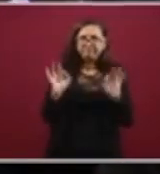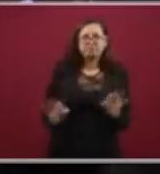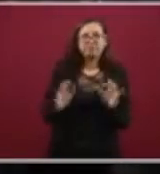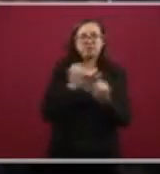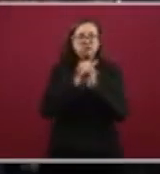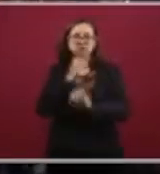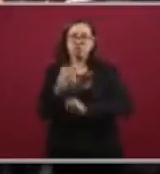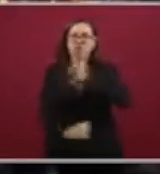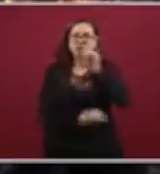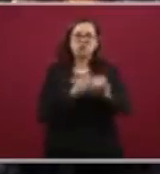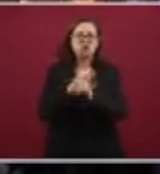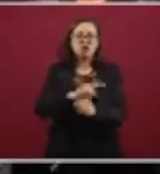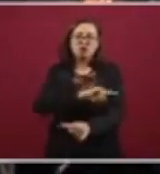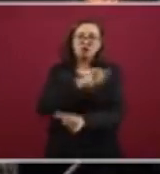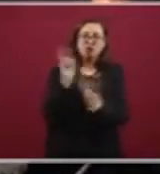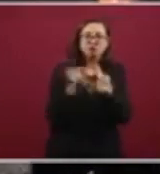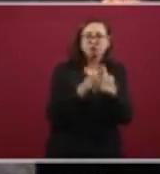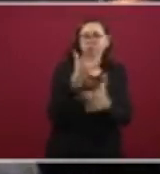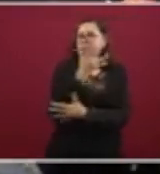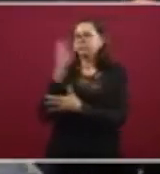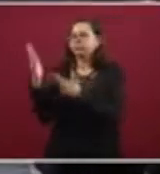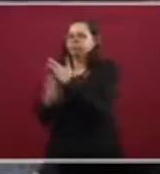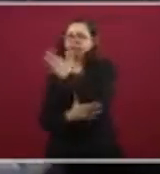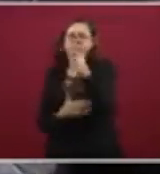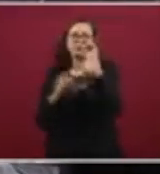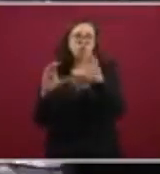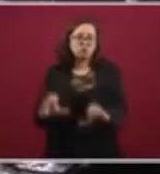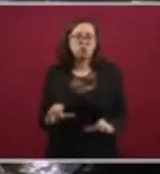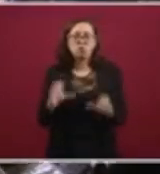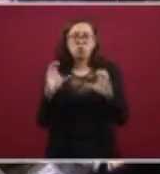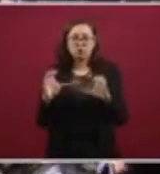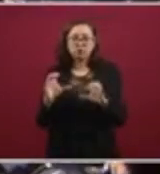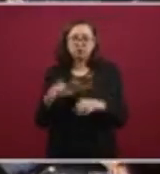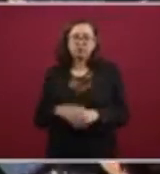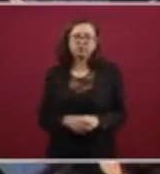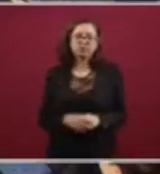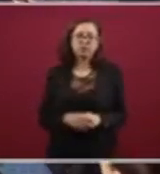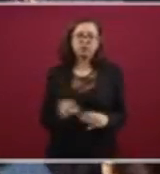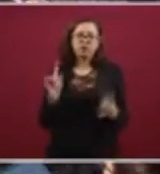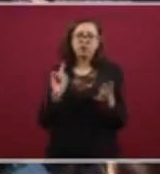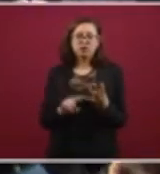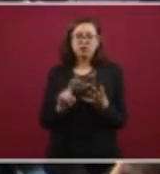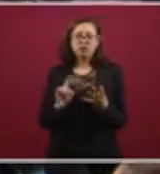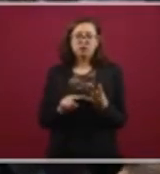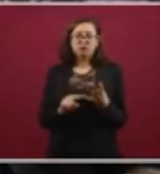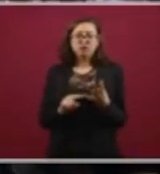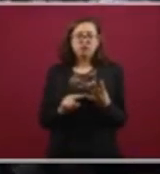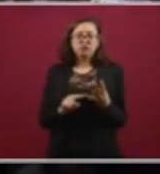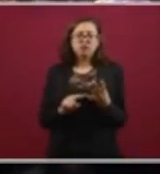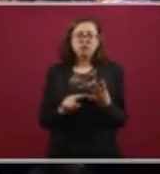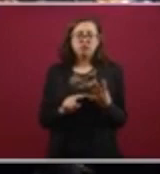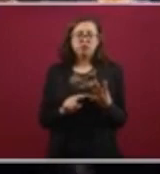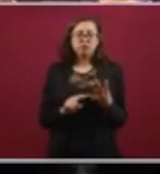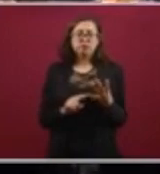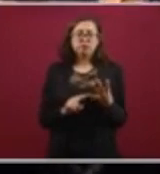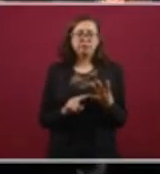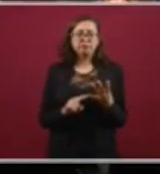internacional. Y el punto cuatro, que